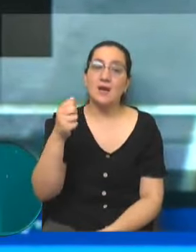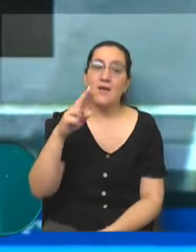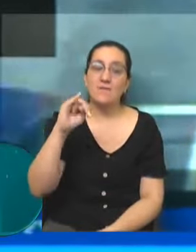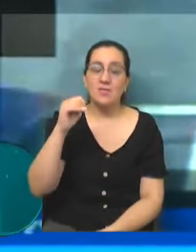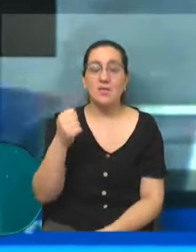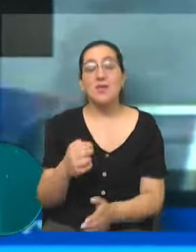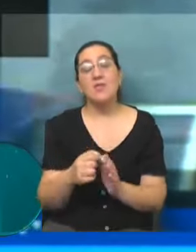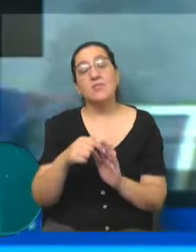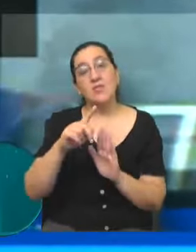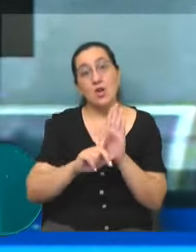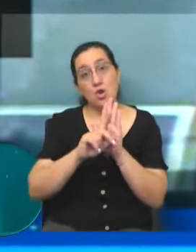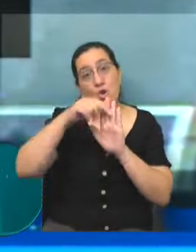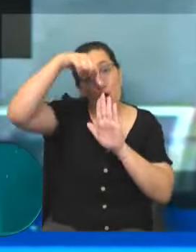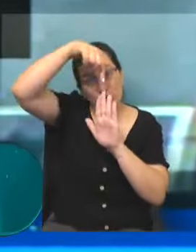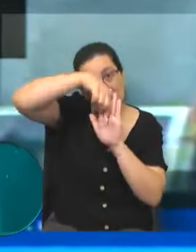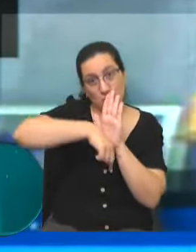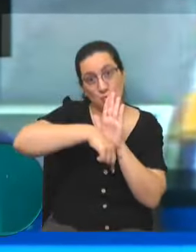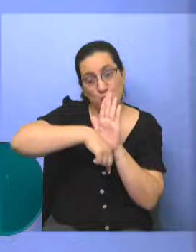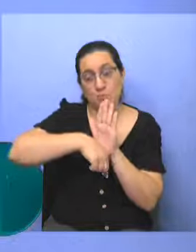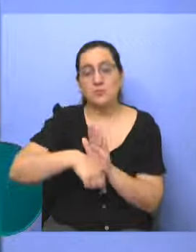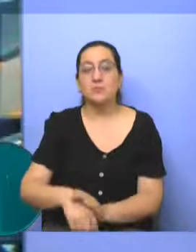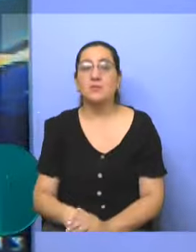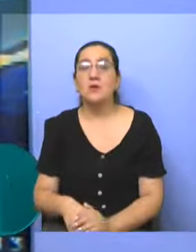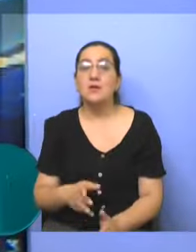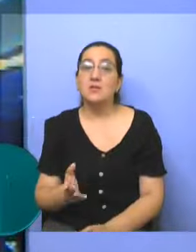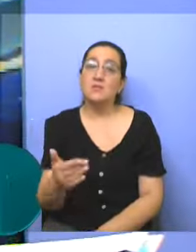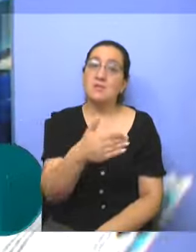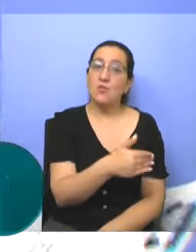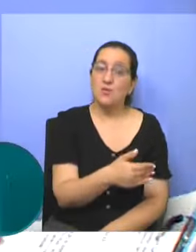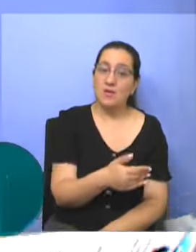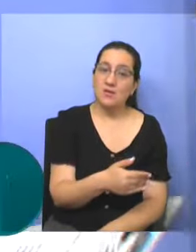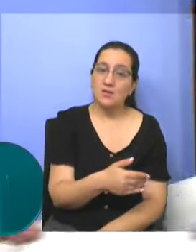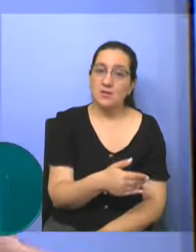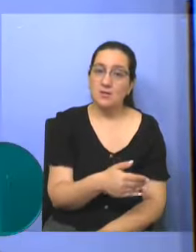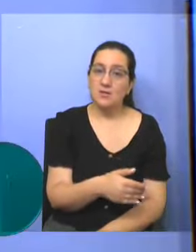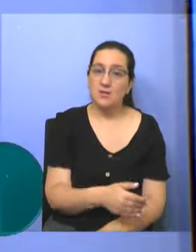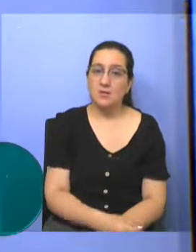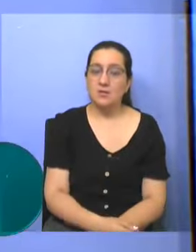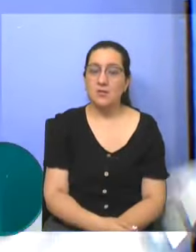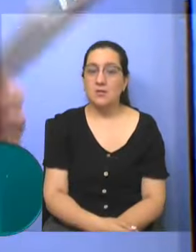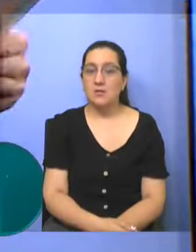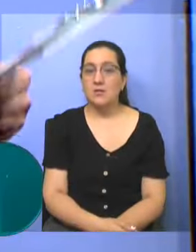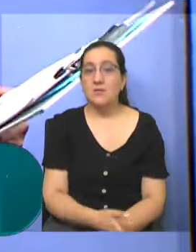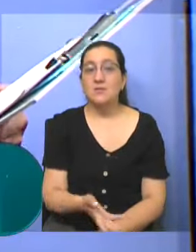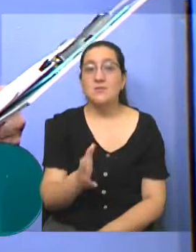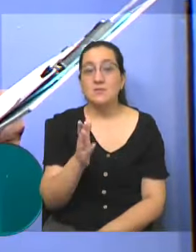sur. O sea, si vas a doblar, no te pongas. Si vas a seguir de largo, no te pongas a la izquierda porque